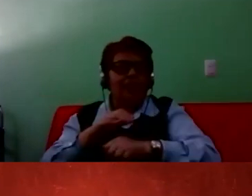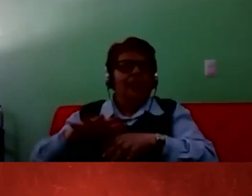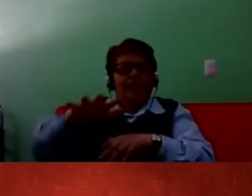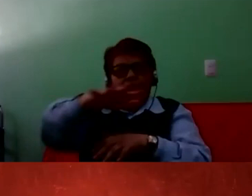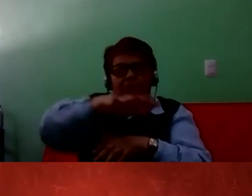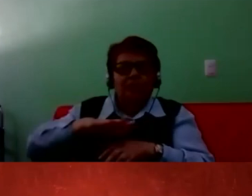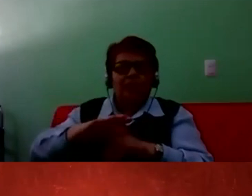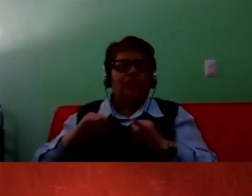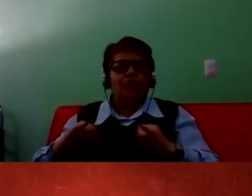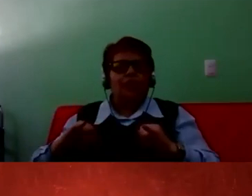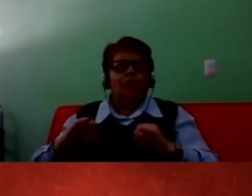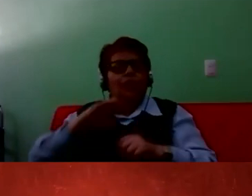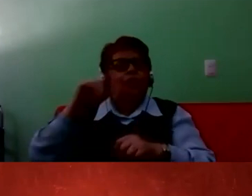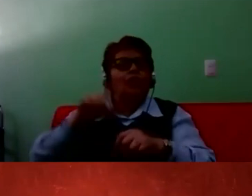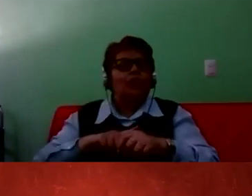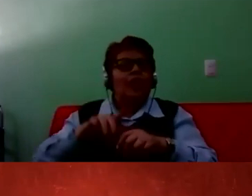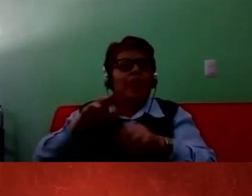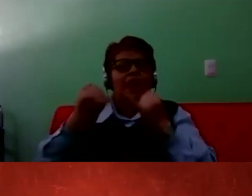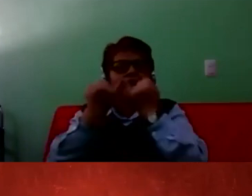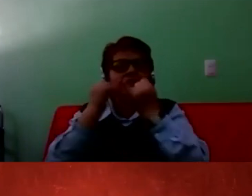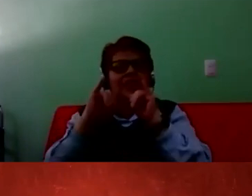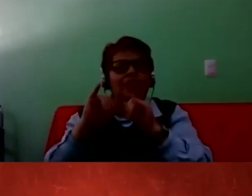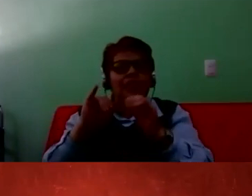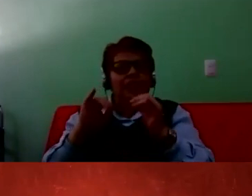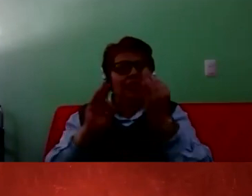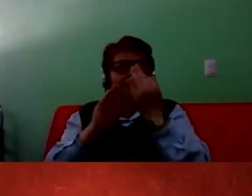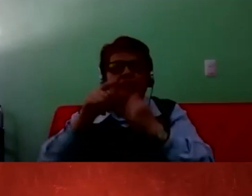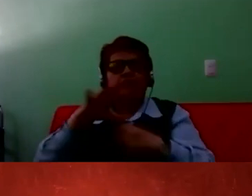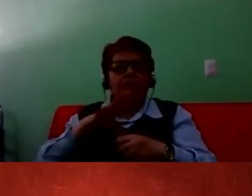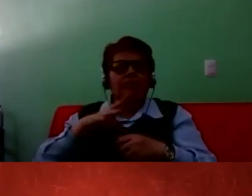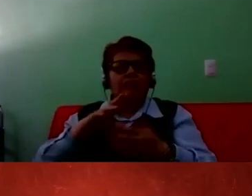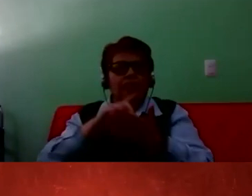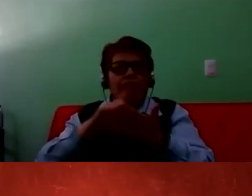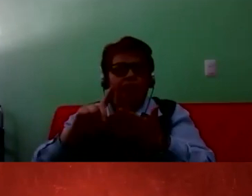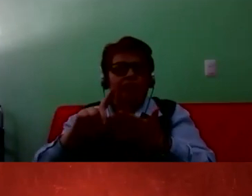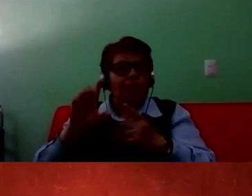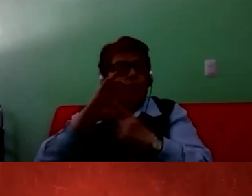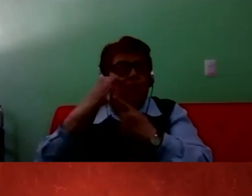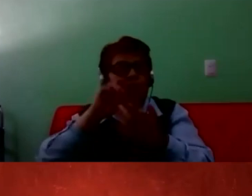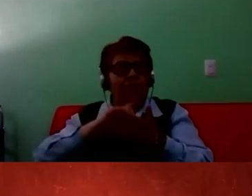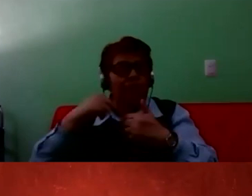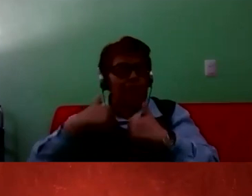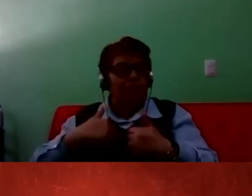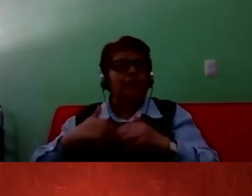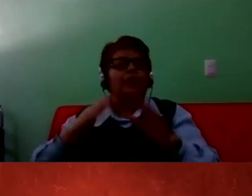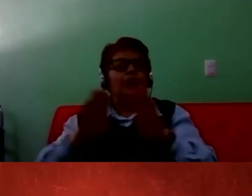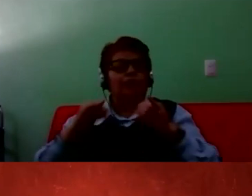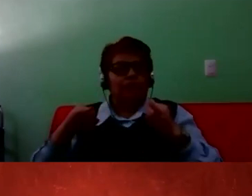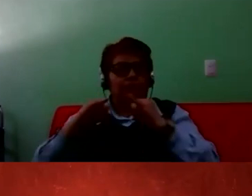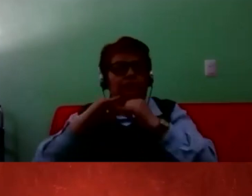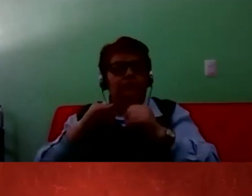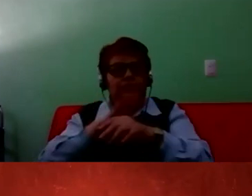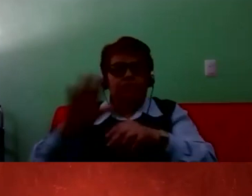culturales independientes ante la Comisión de Derechos Humanos, y como instituto, a través de